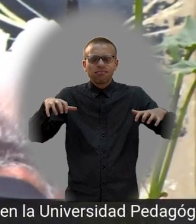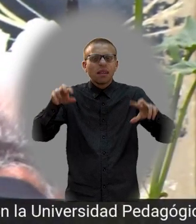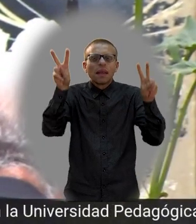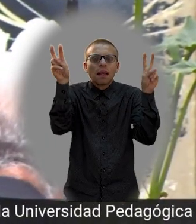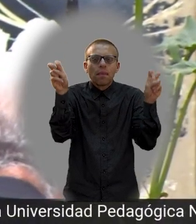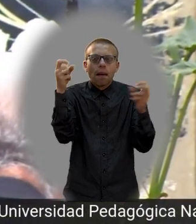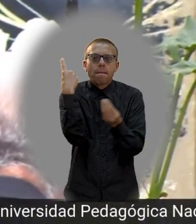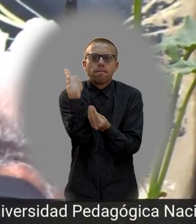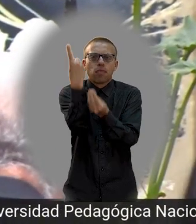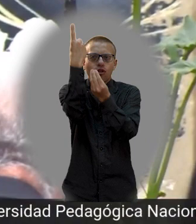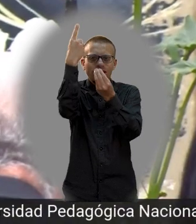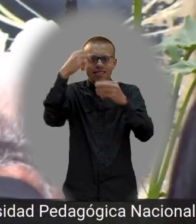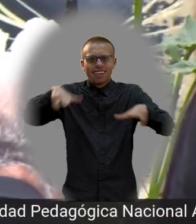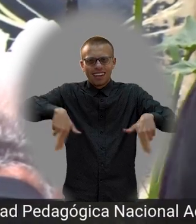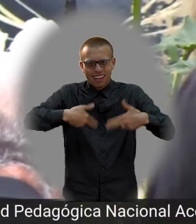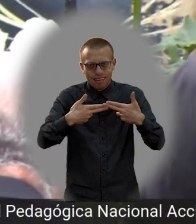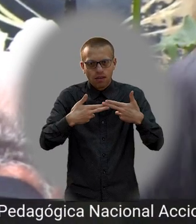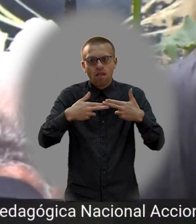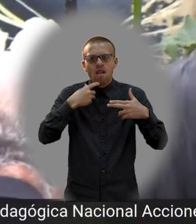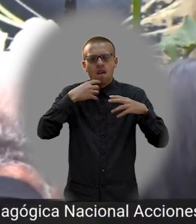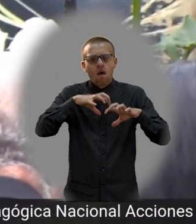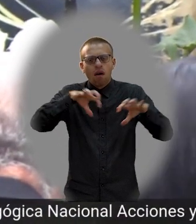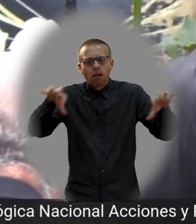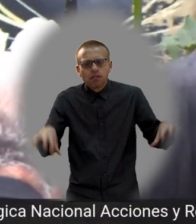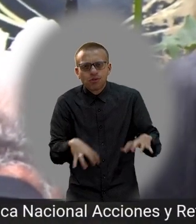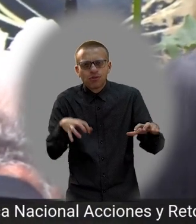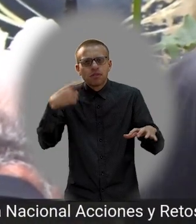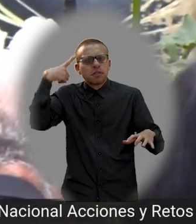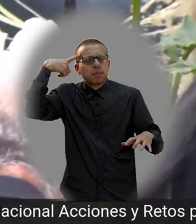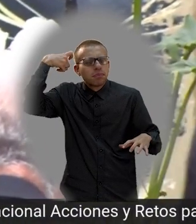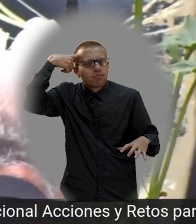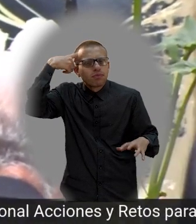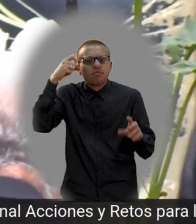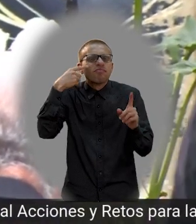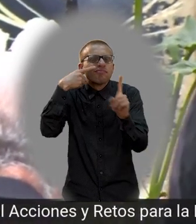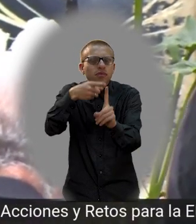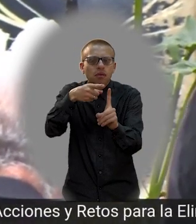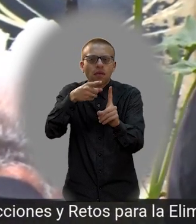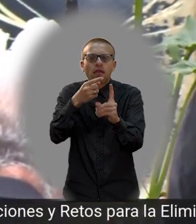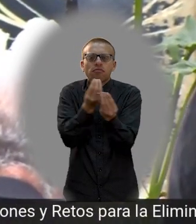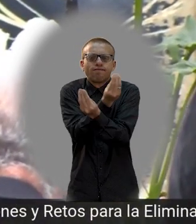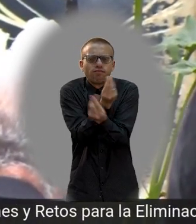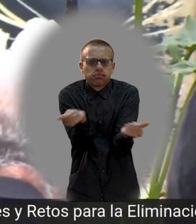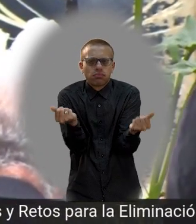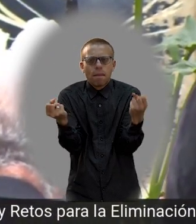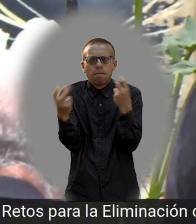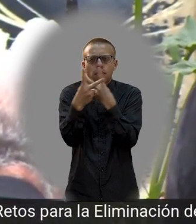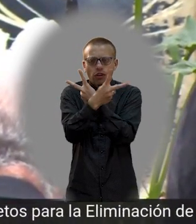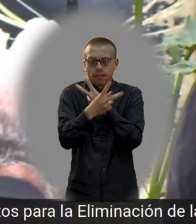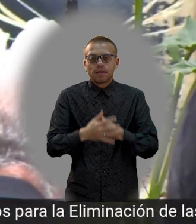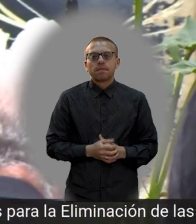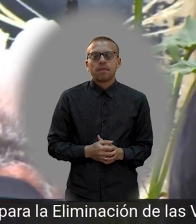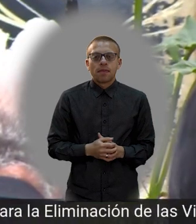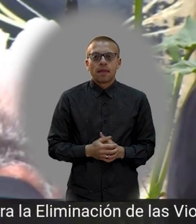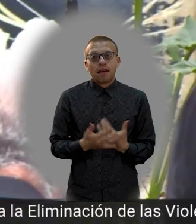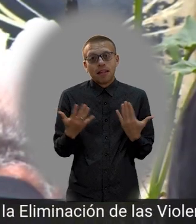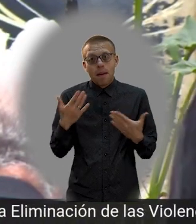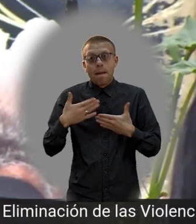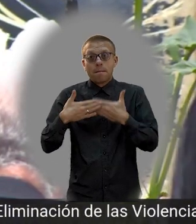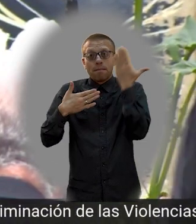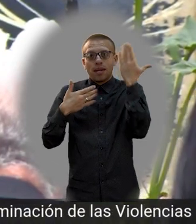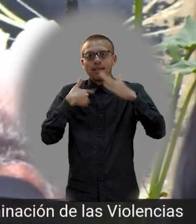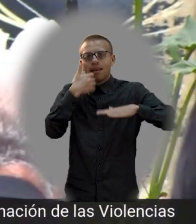Nacional, acciones y retos para la eliminación de las violencias. Primero, las palabras del señor rector de